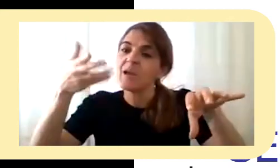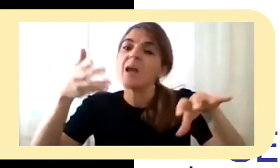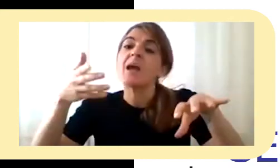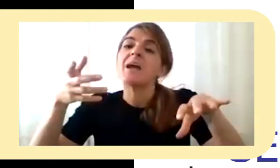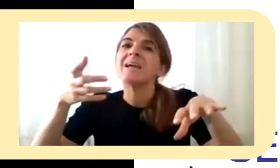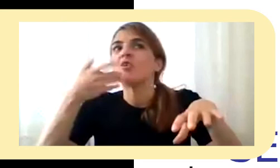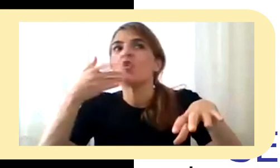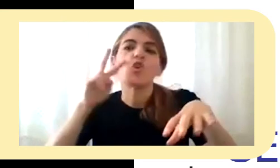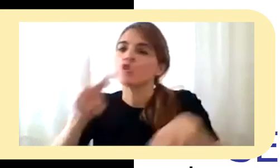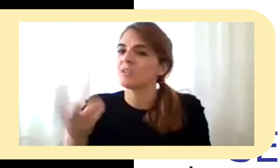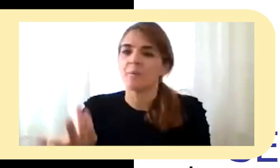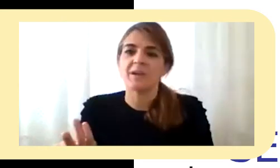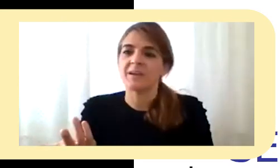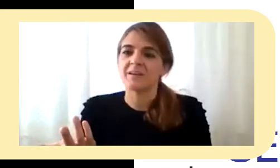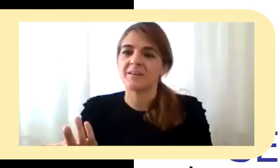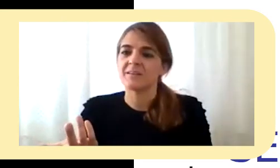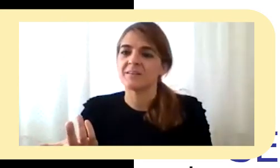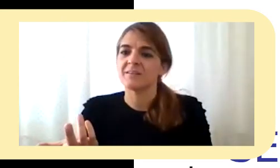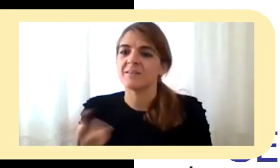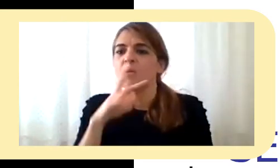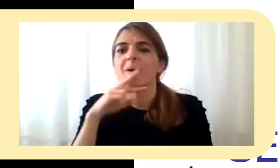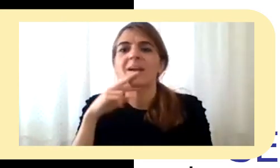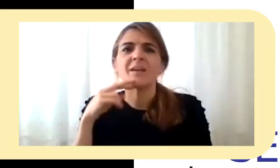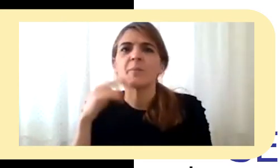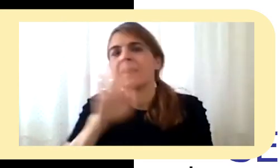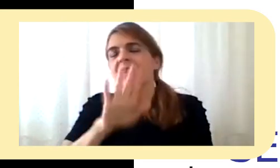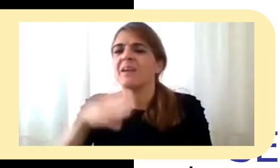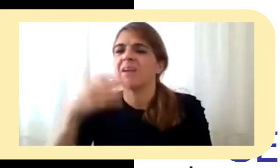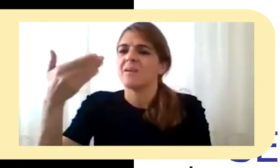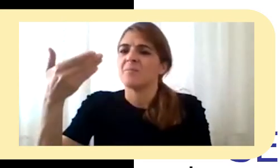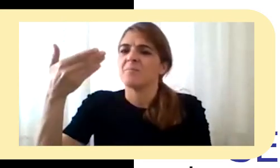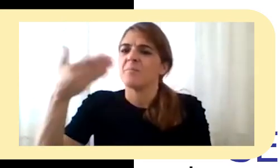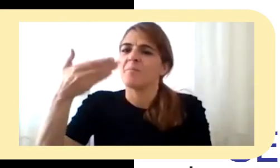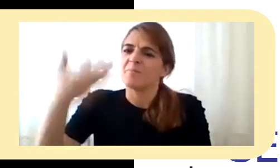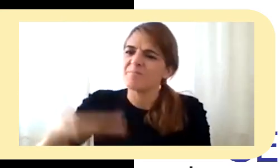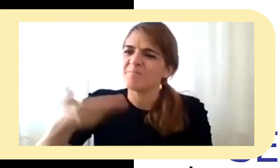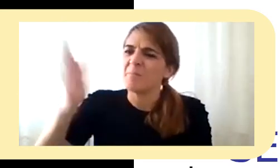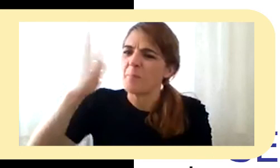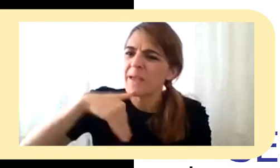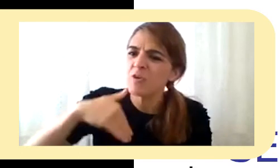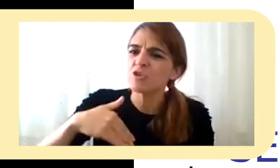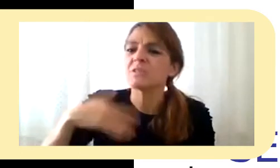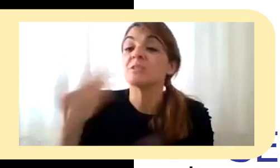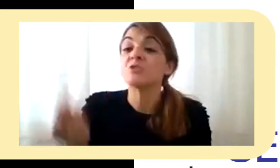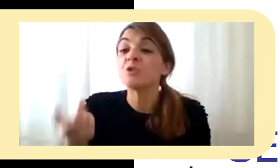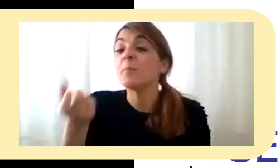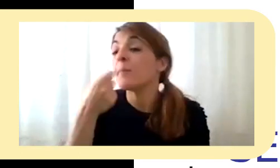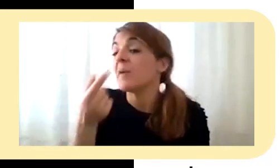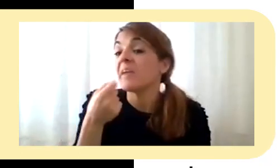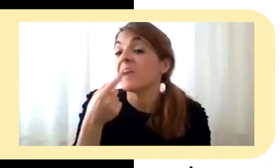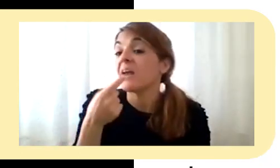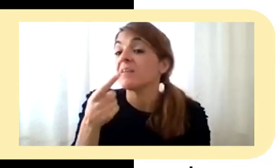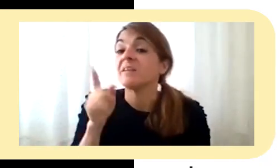o minimizada, pues entonces se medicalizan los procesos naturales y no se